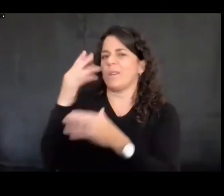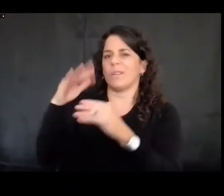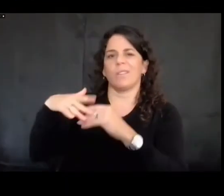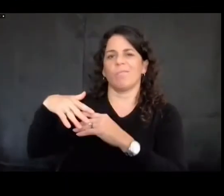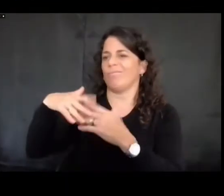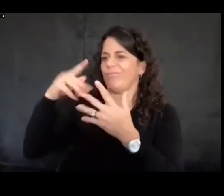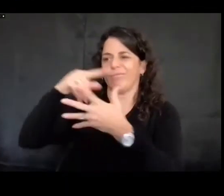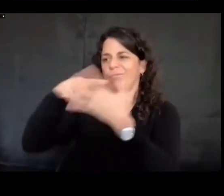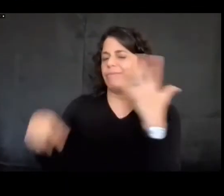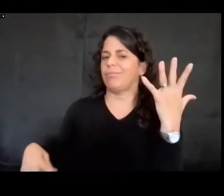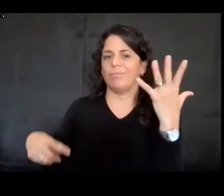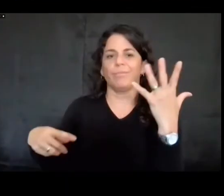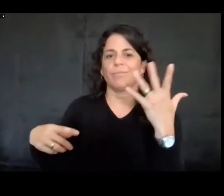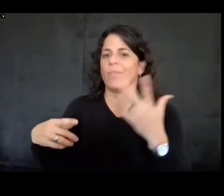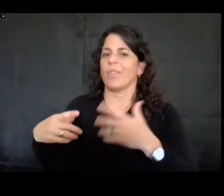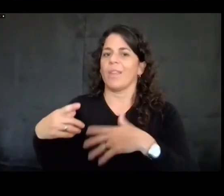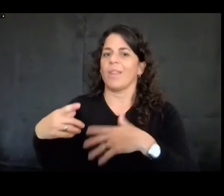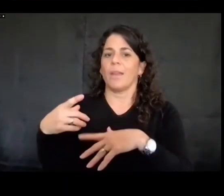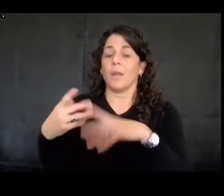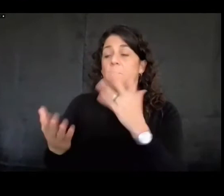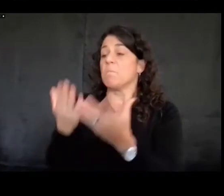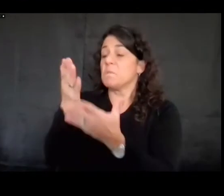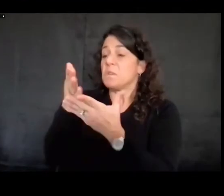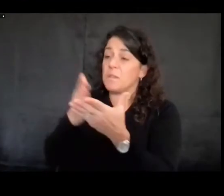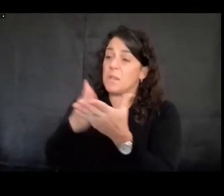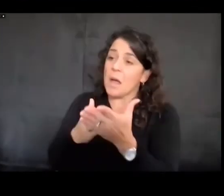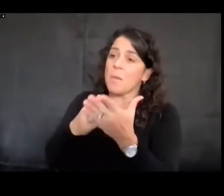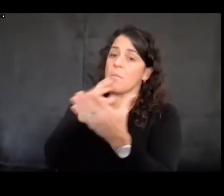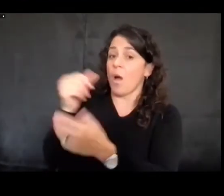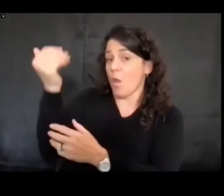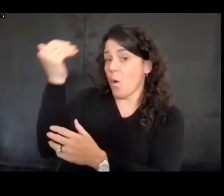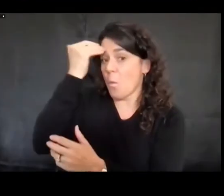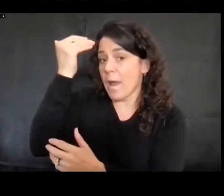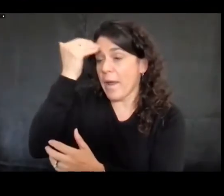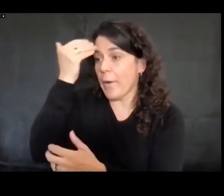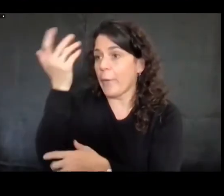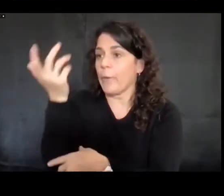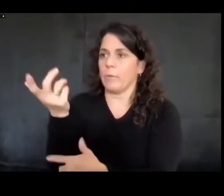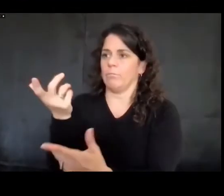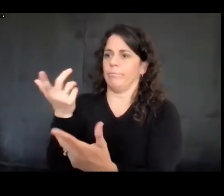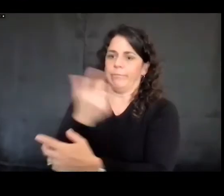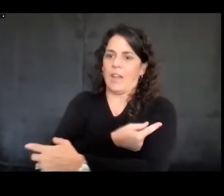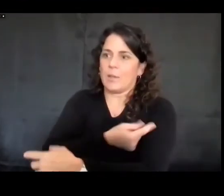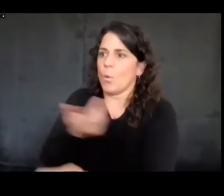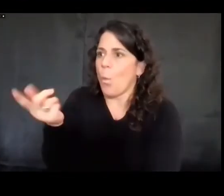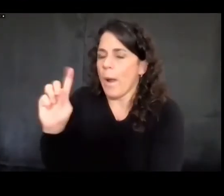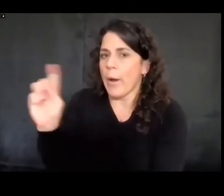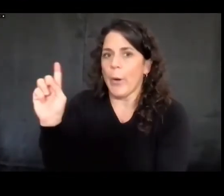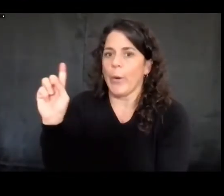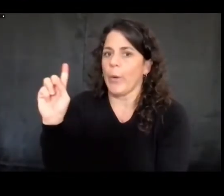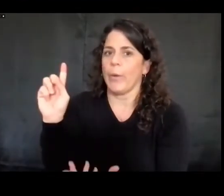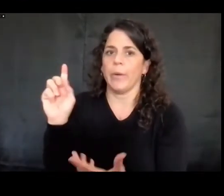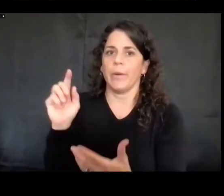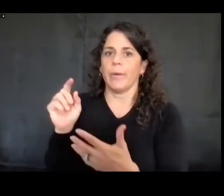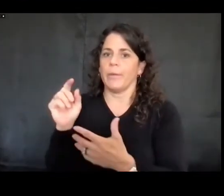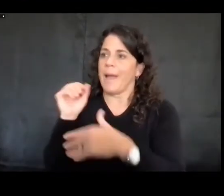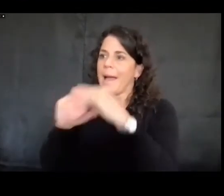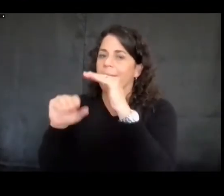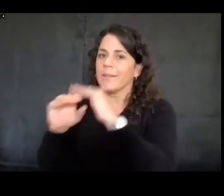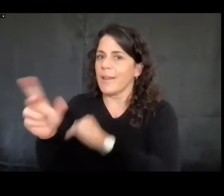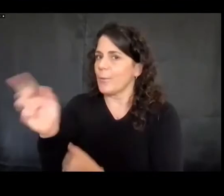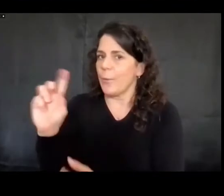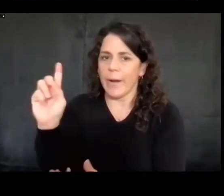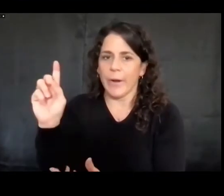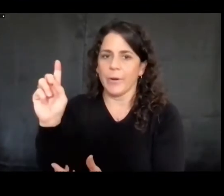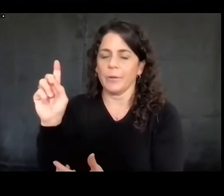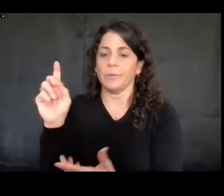tienen que ver con no estar alertas de dónde pueden recibir la vacuna